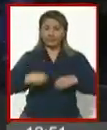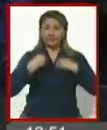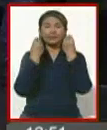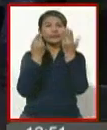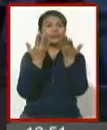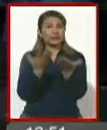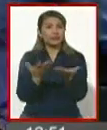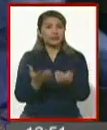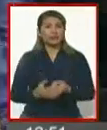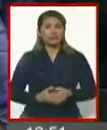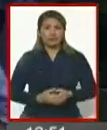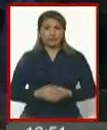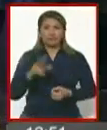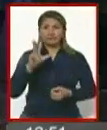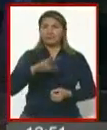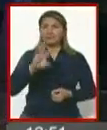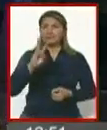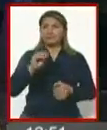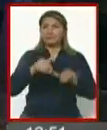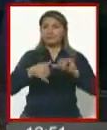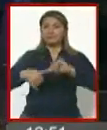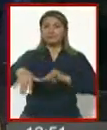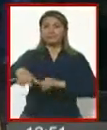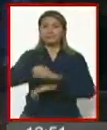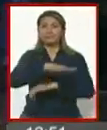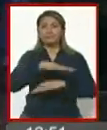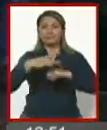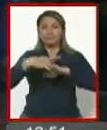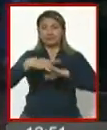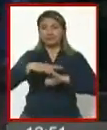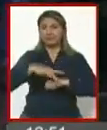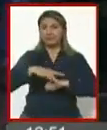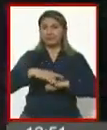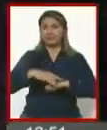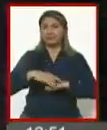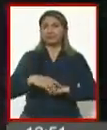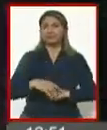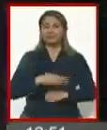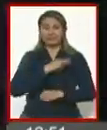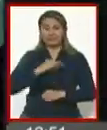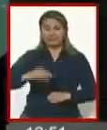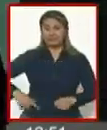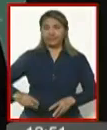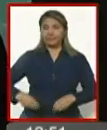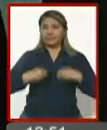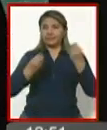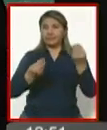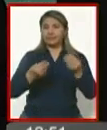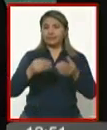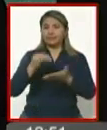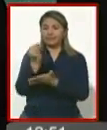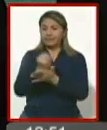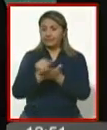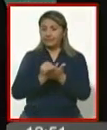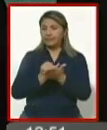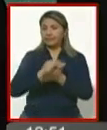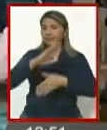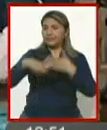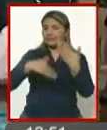entregó 36 hectáreas de terreno y el municipio entregó el diseño con todas